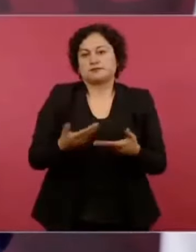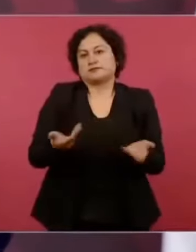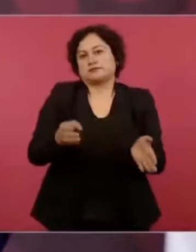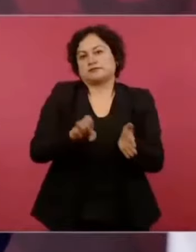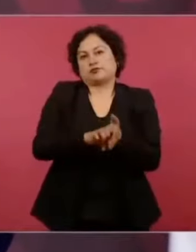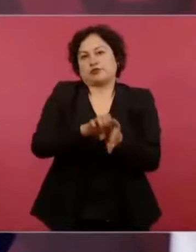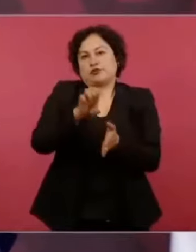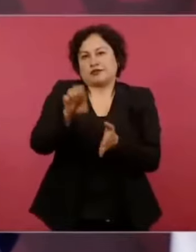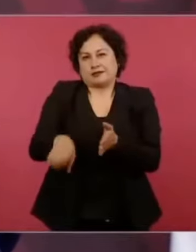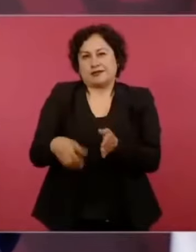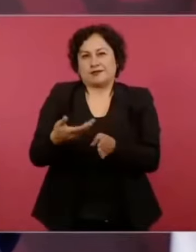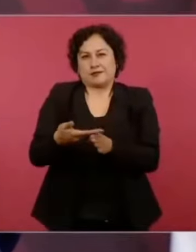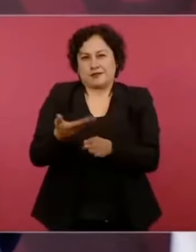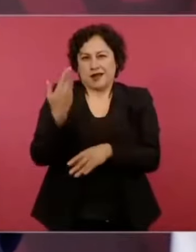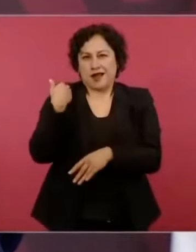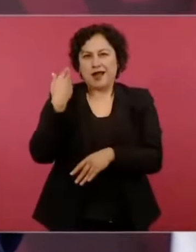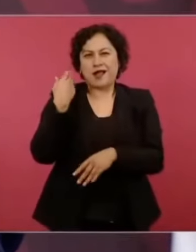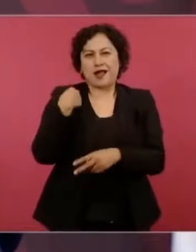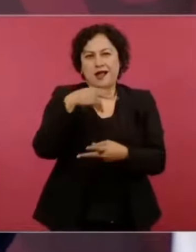Narcotraficante,